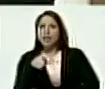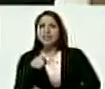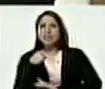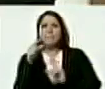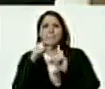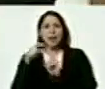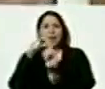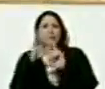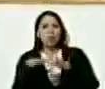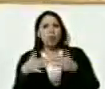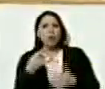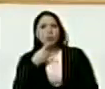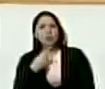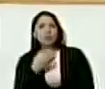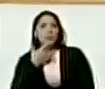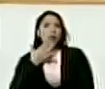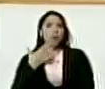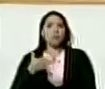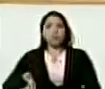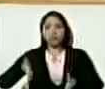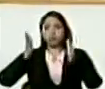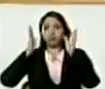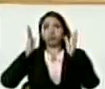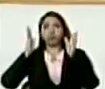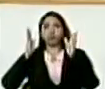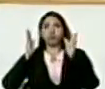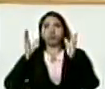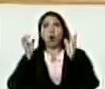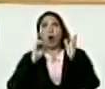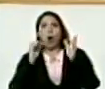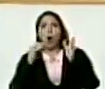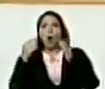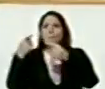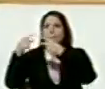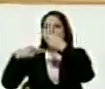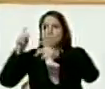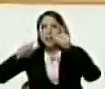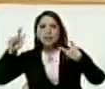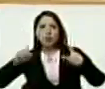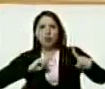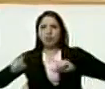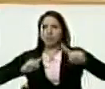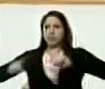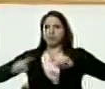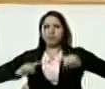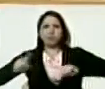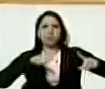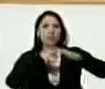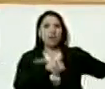Cuando se trata de un edificio o de aquellas personas que dirigen la iglesia.